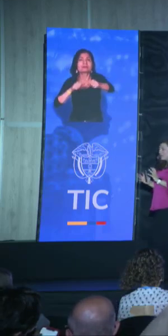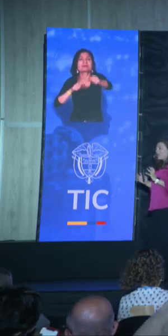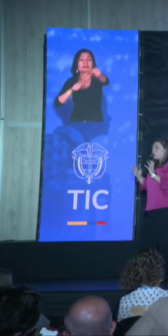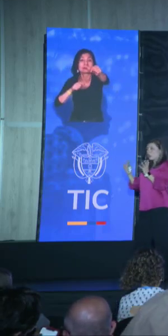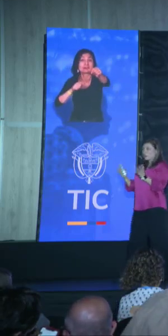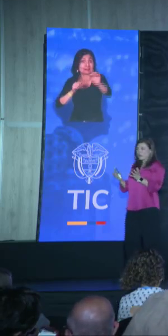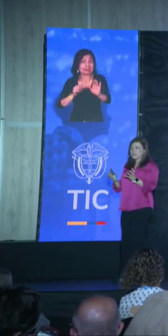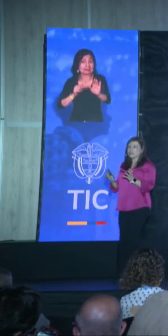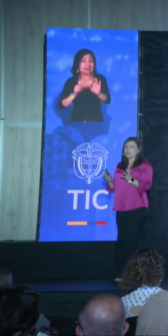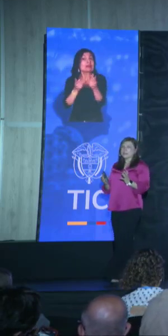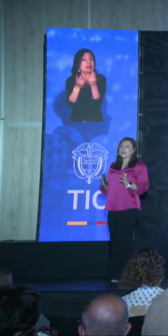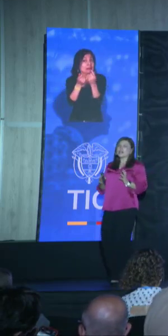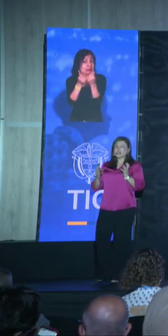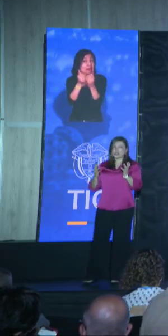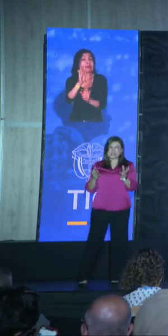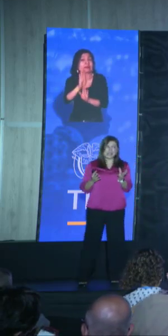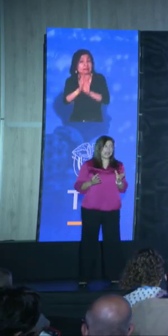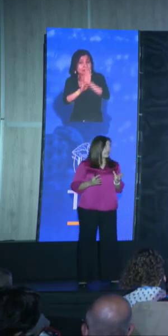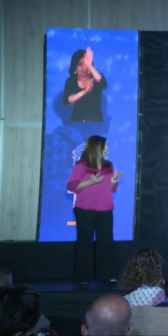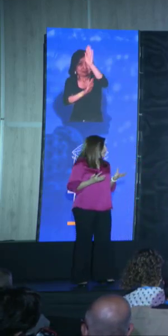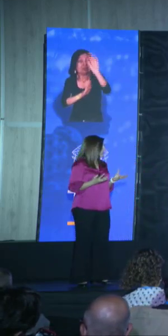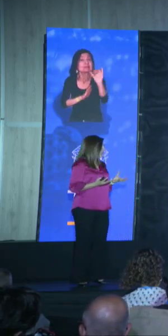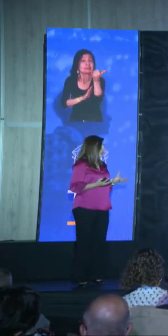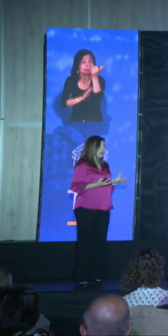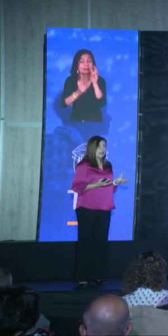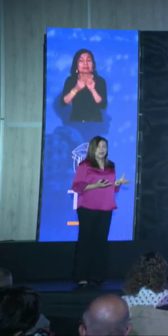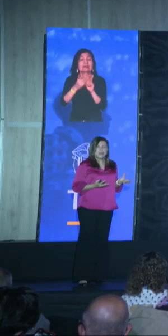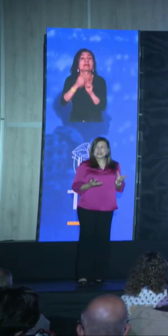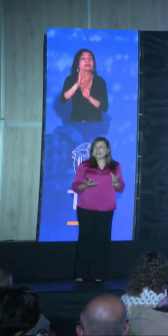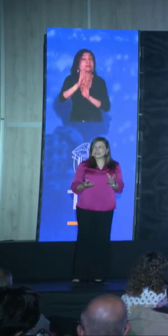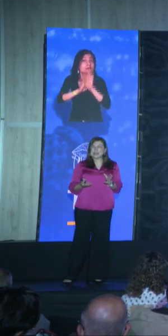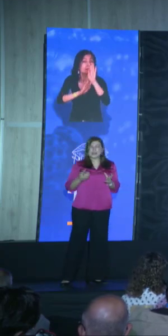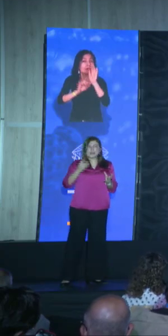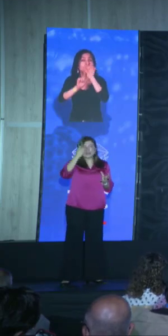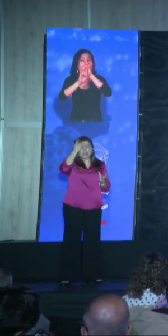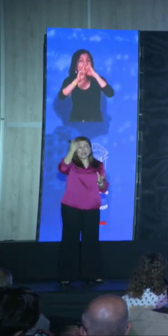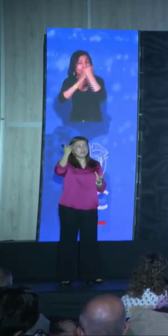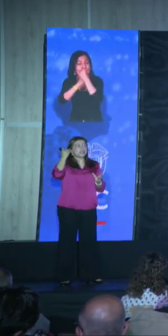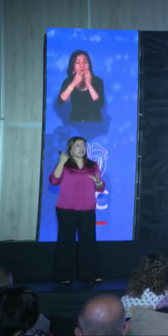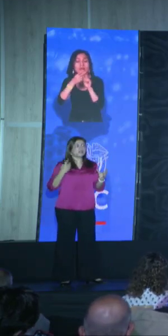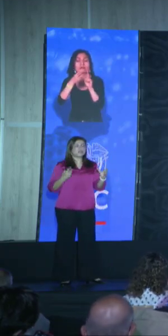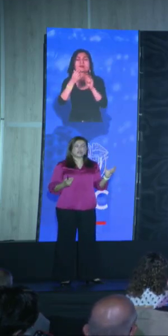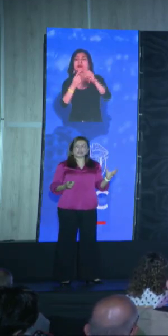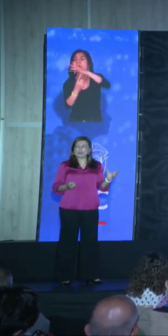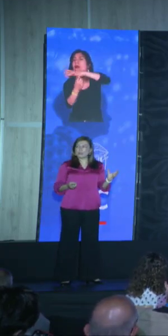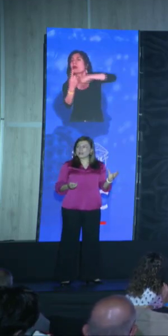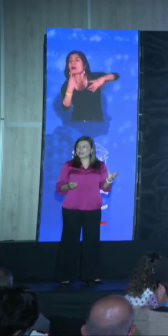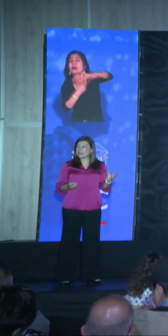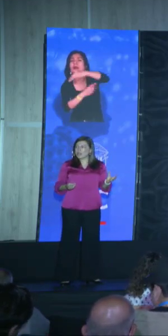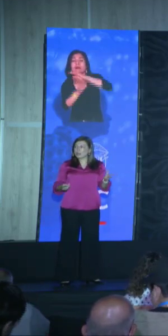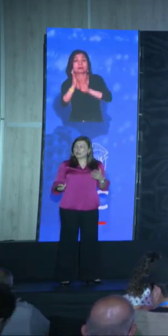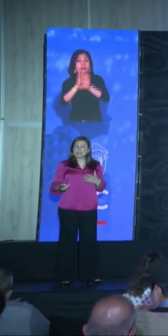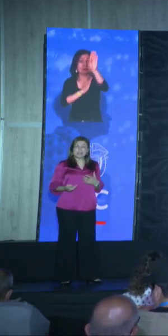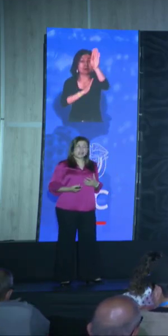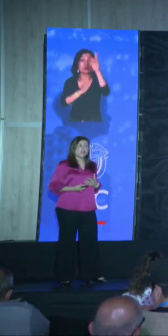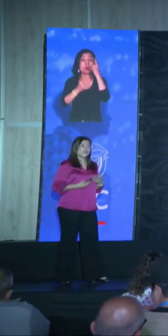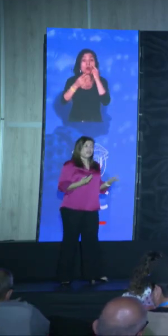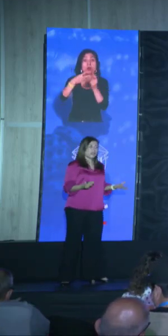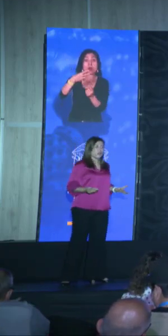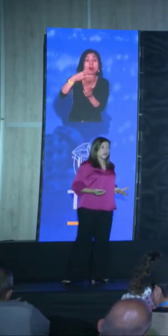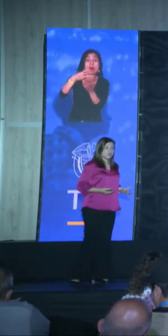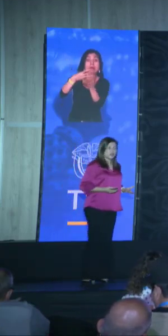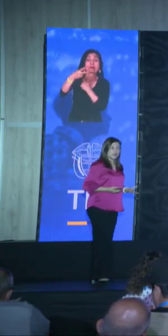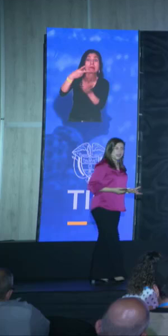desarrollo económico, sino también social y ambiental. Ustedes saben que cuando dejamos de lado estos otros componentes, podemos